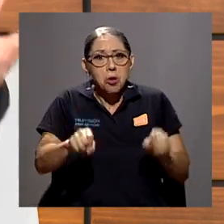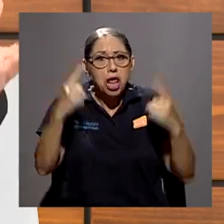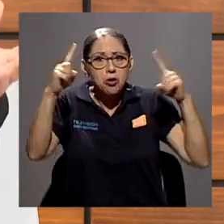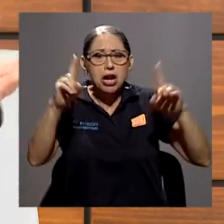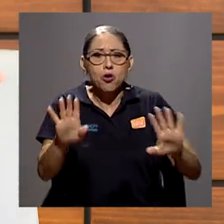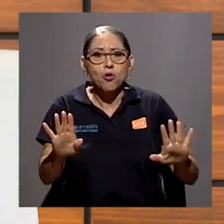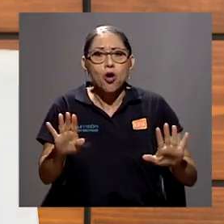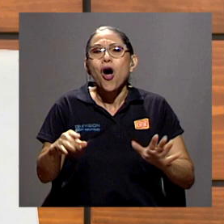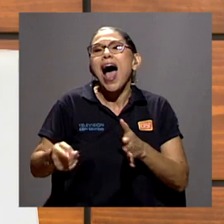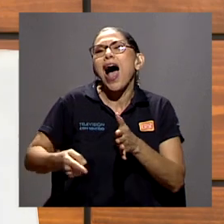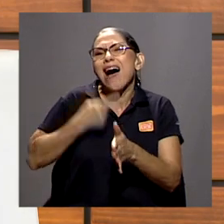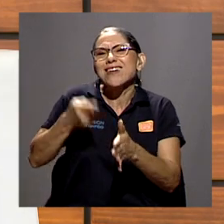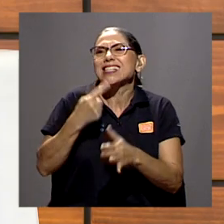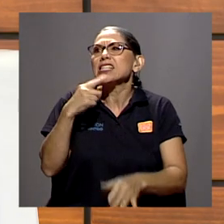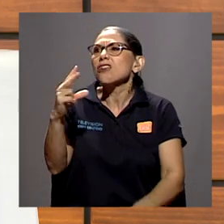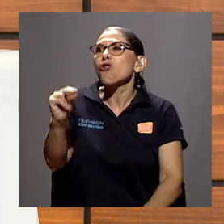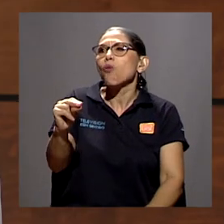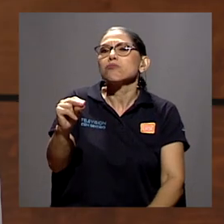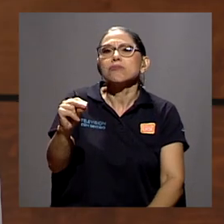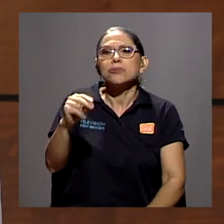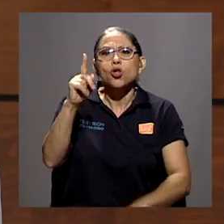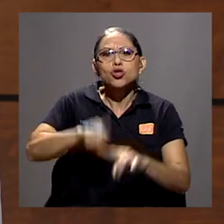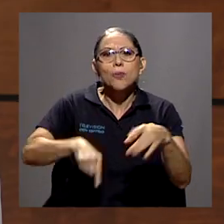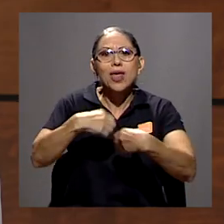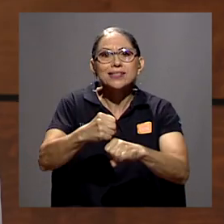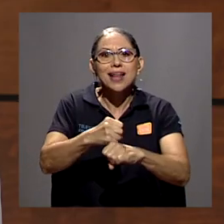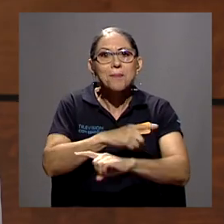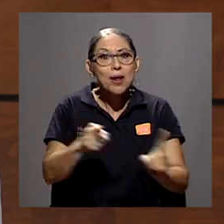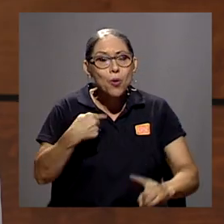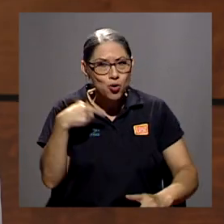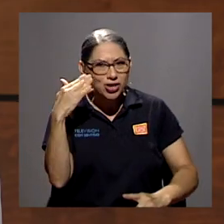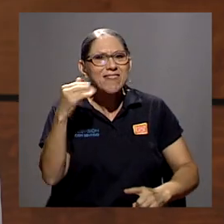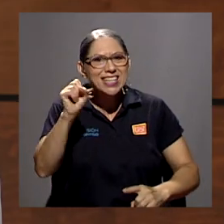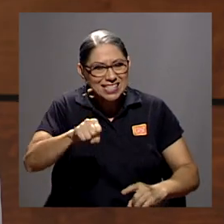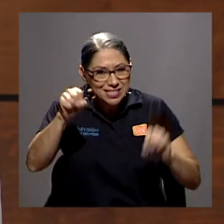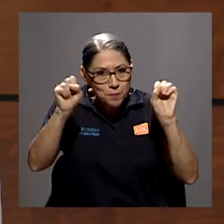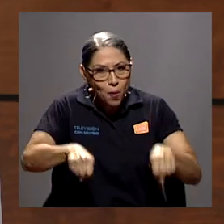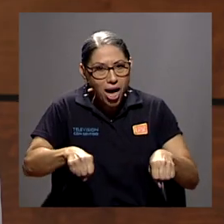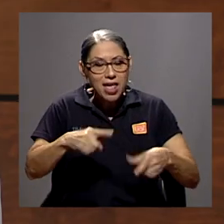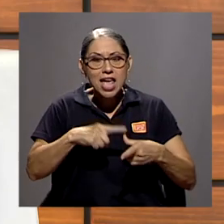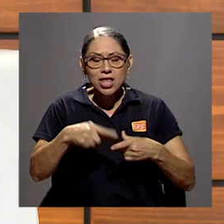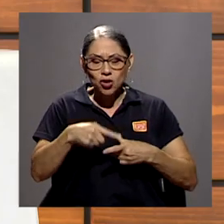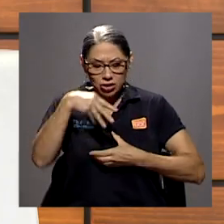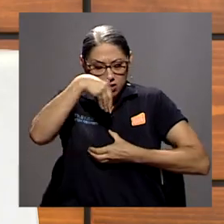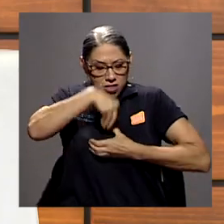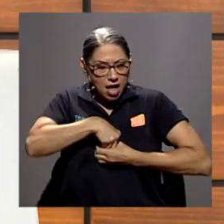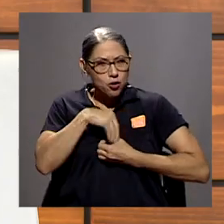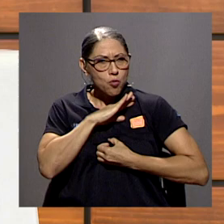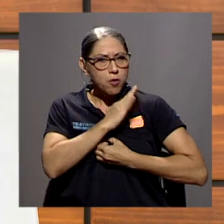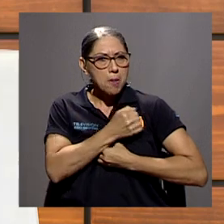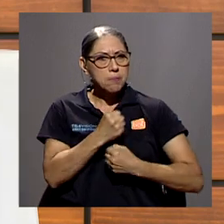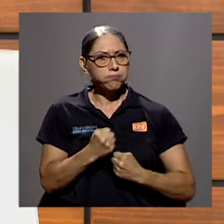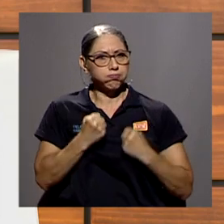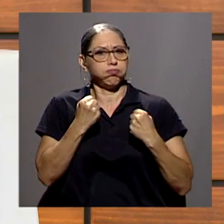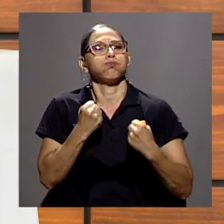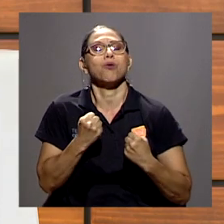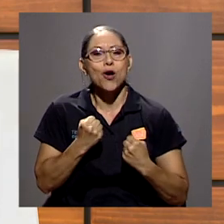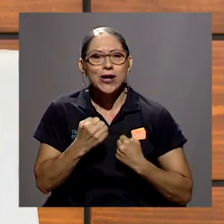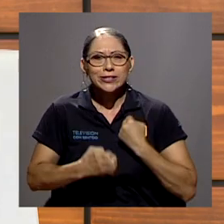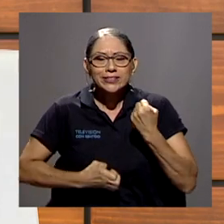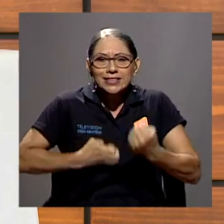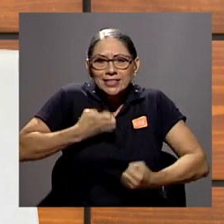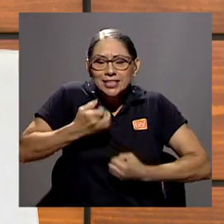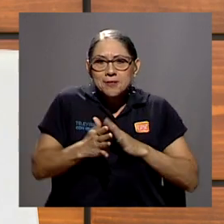uno le dicen que no que no se puede hacer cuando se sabe que se puede hacer ahí es donde entre precisamente ese coraje interno y esa sensación y esa emoción